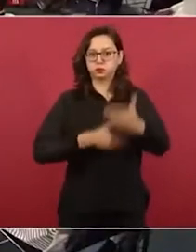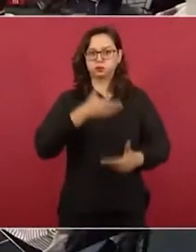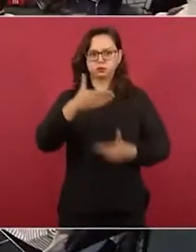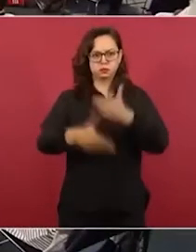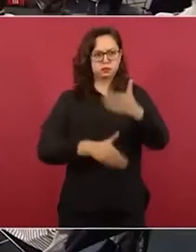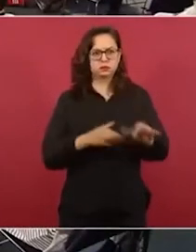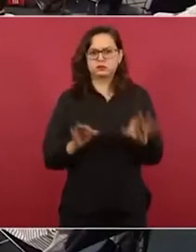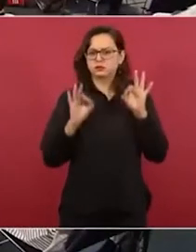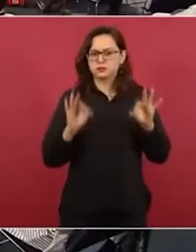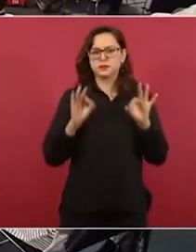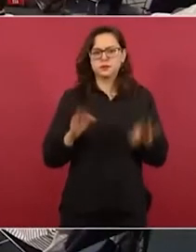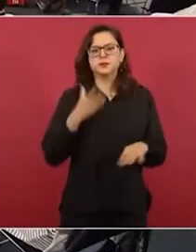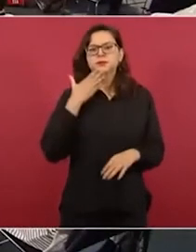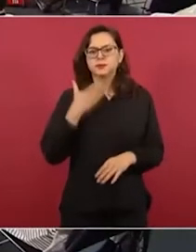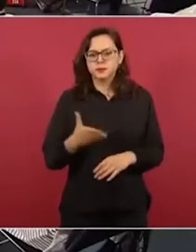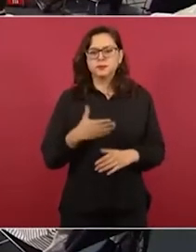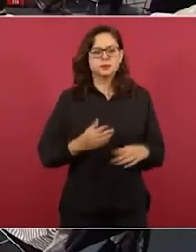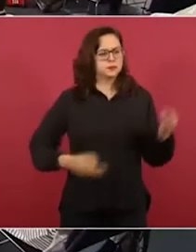todos.